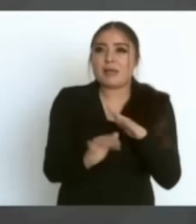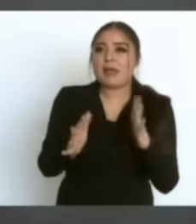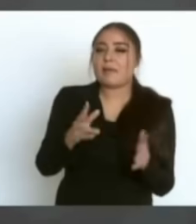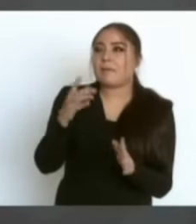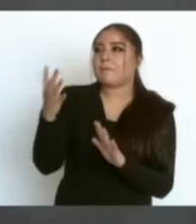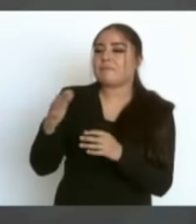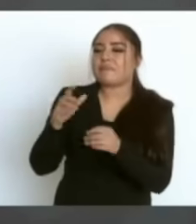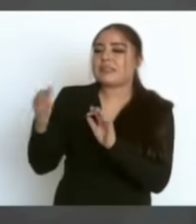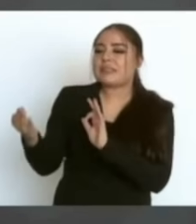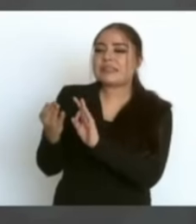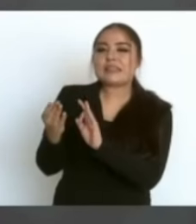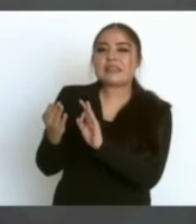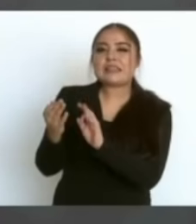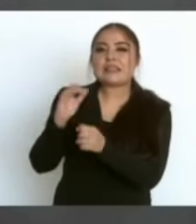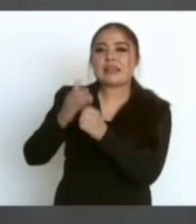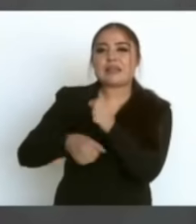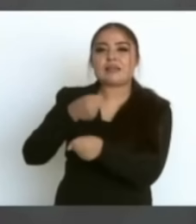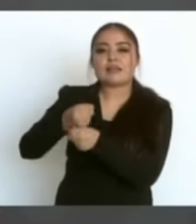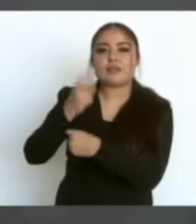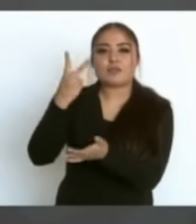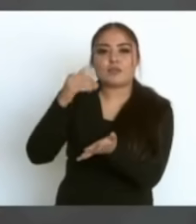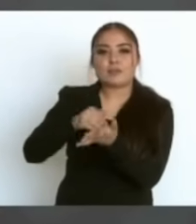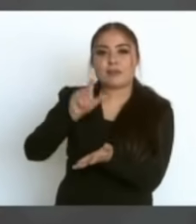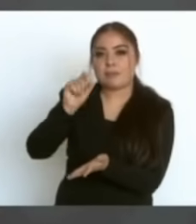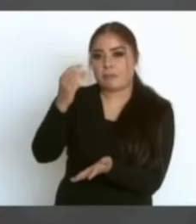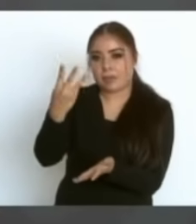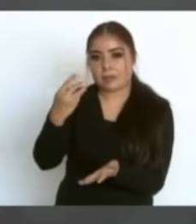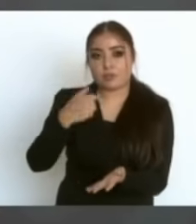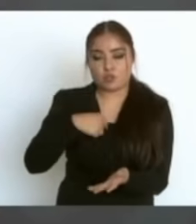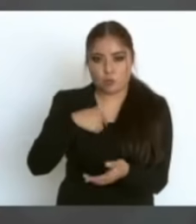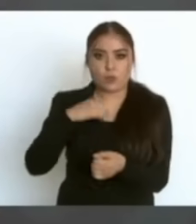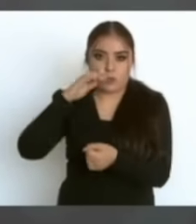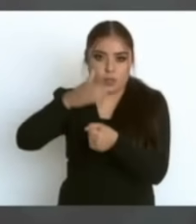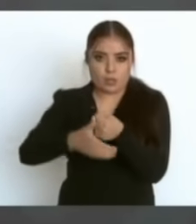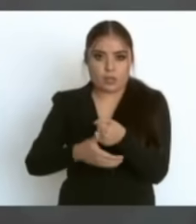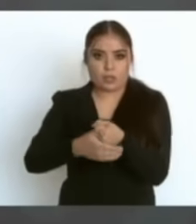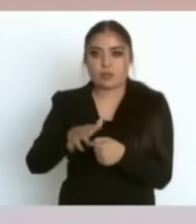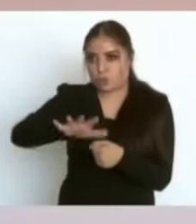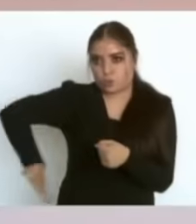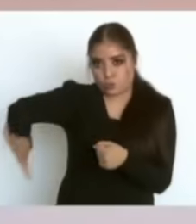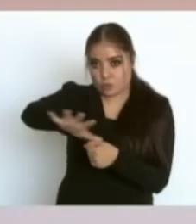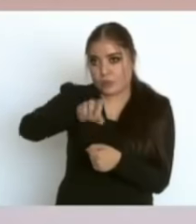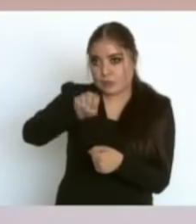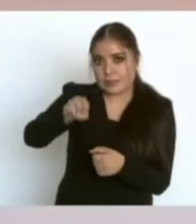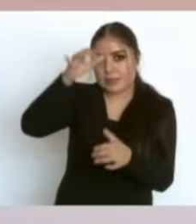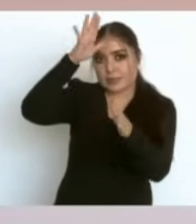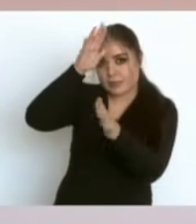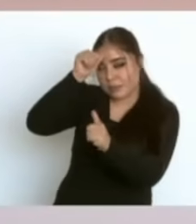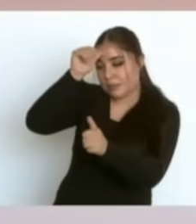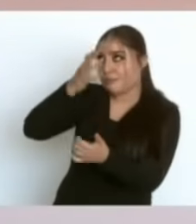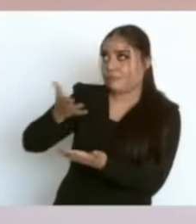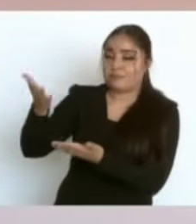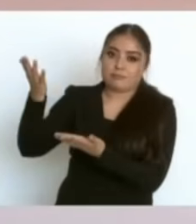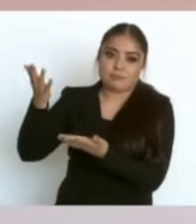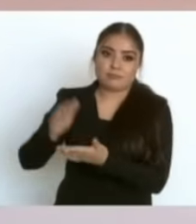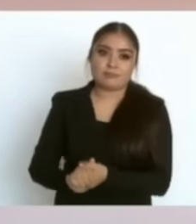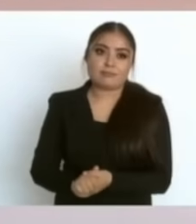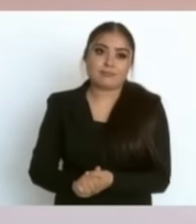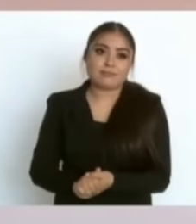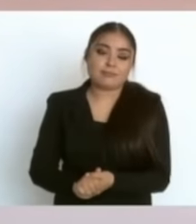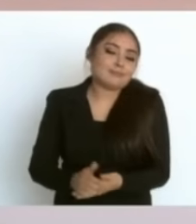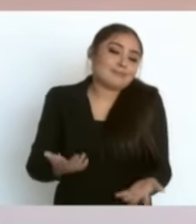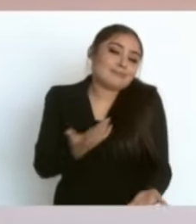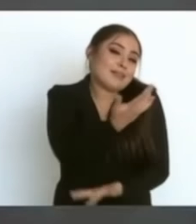23 yo voy a terminar si así lo decide el pueblo el creador la